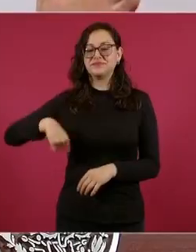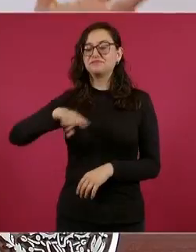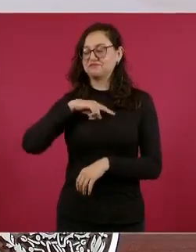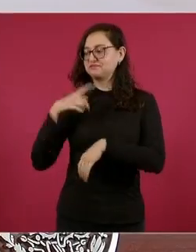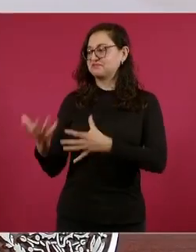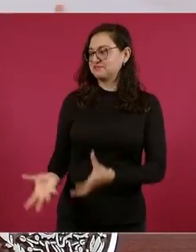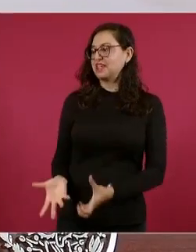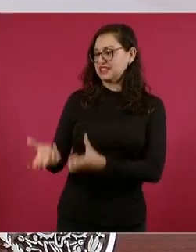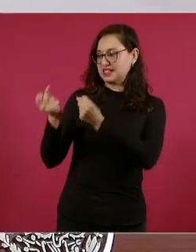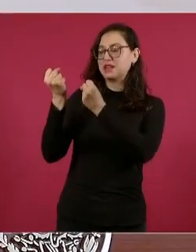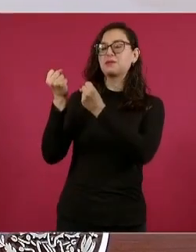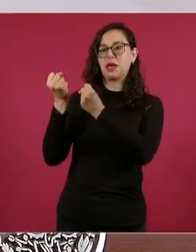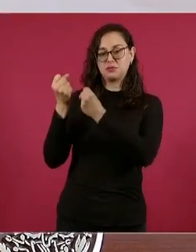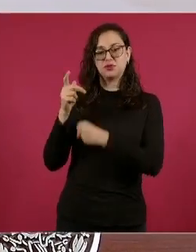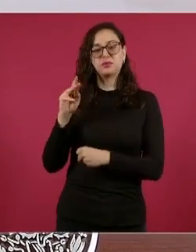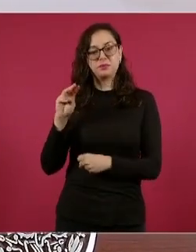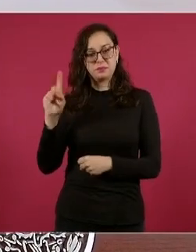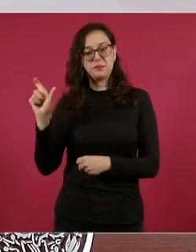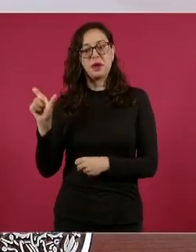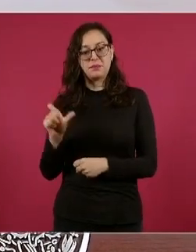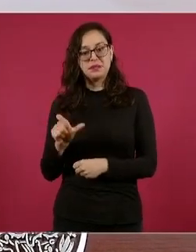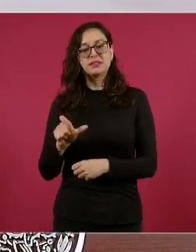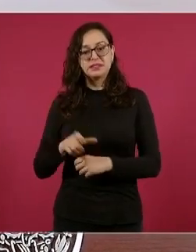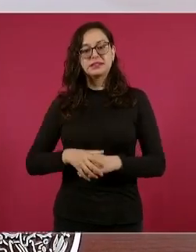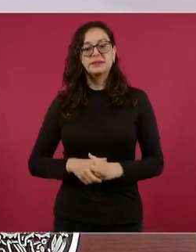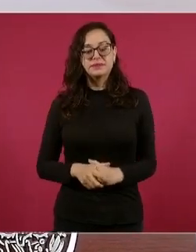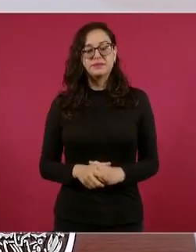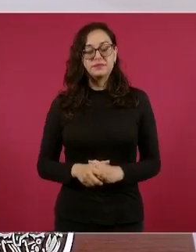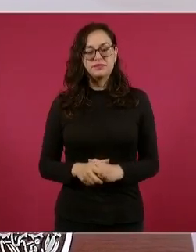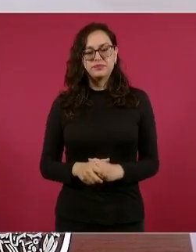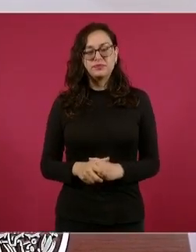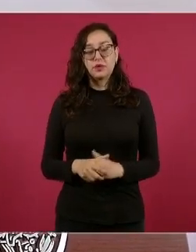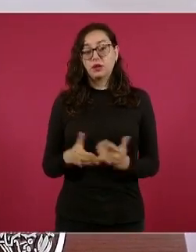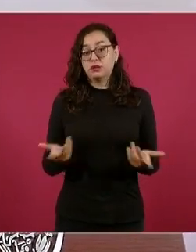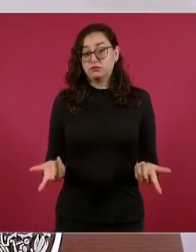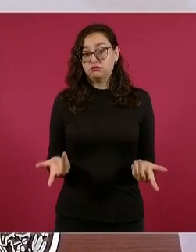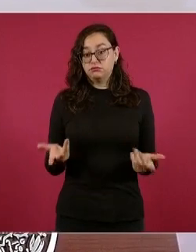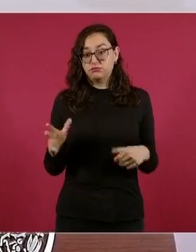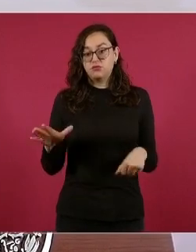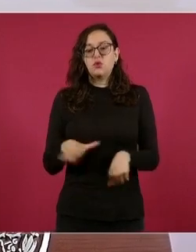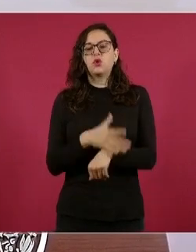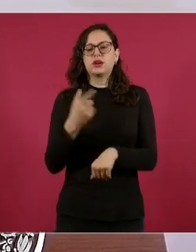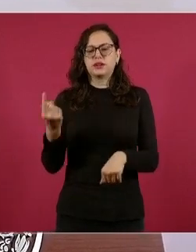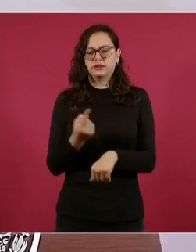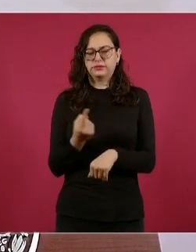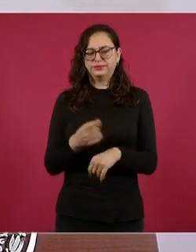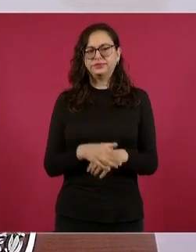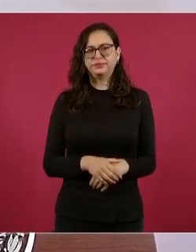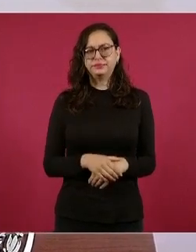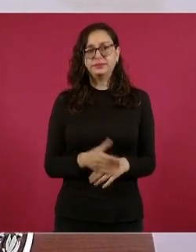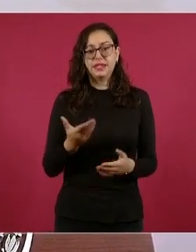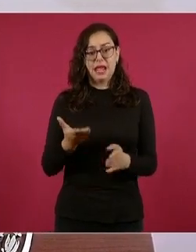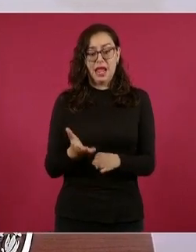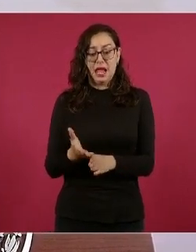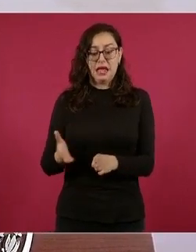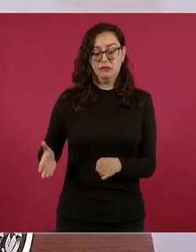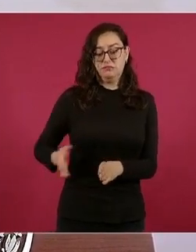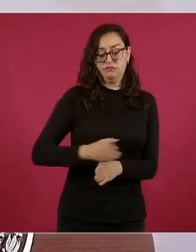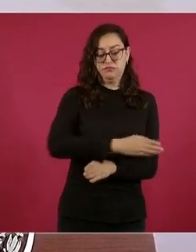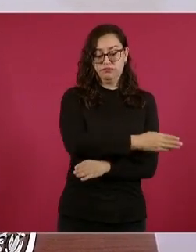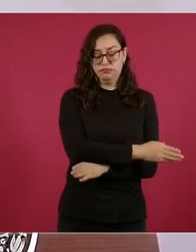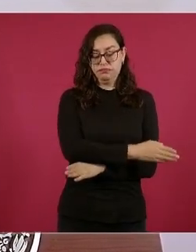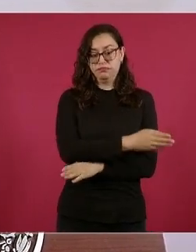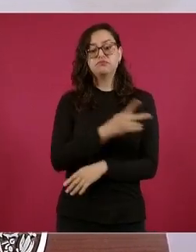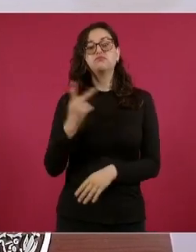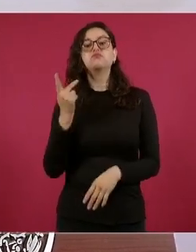porque el propósito de la política neoliberal,